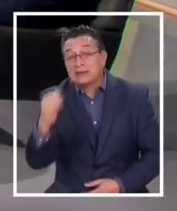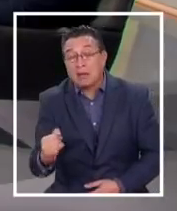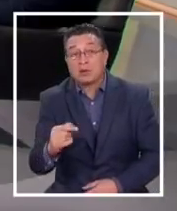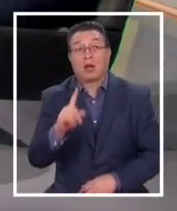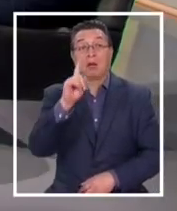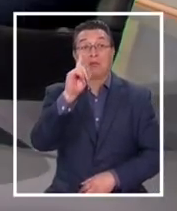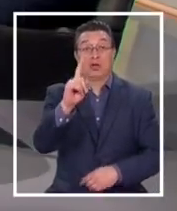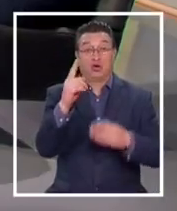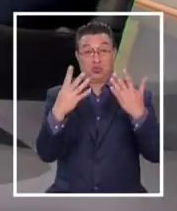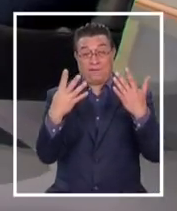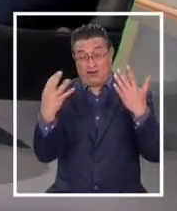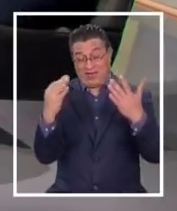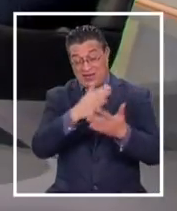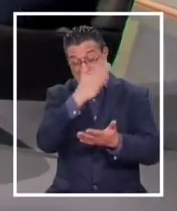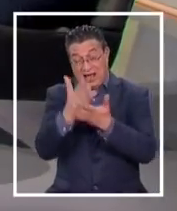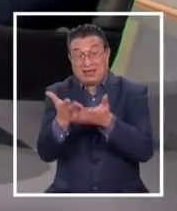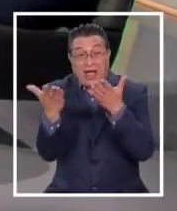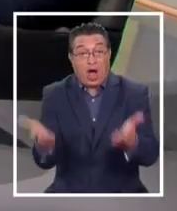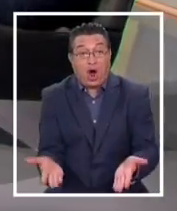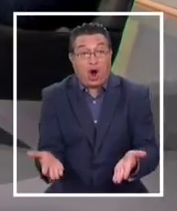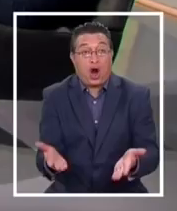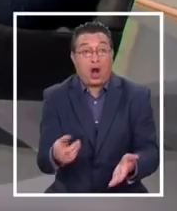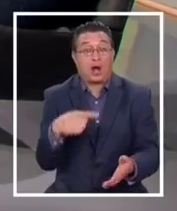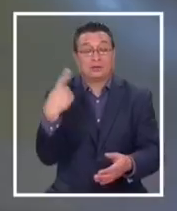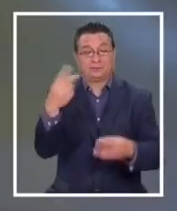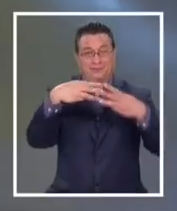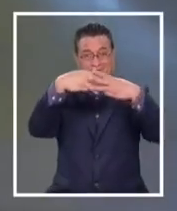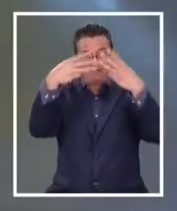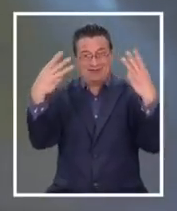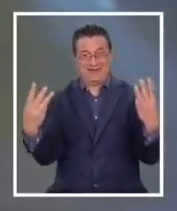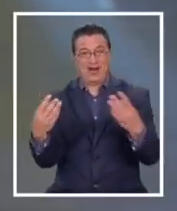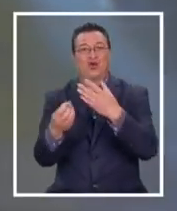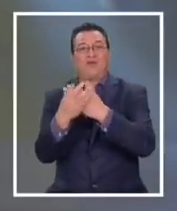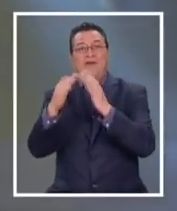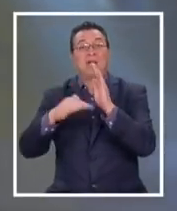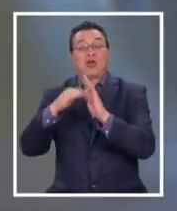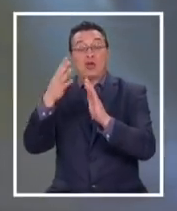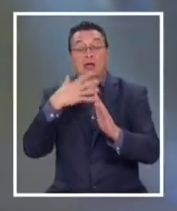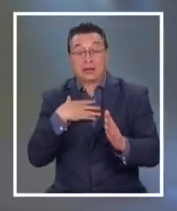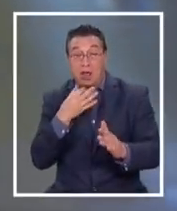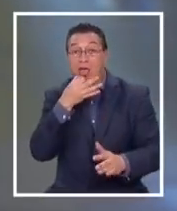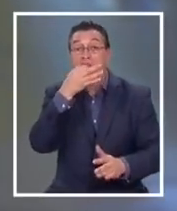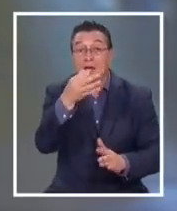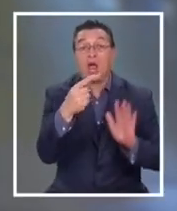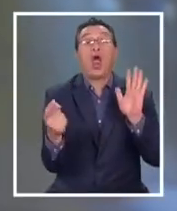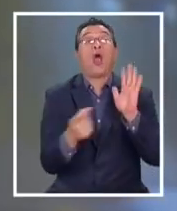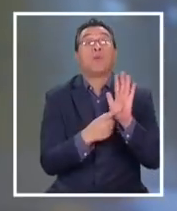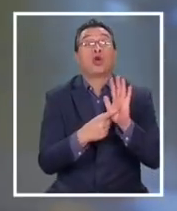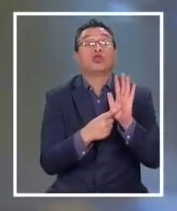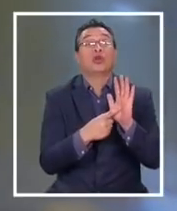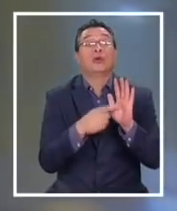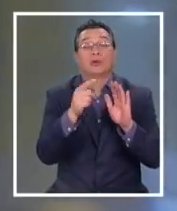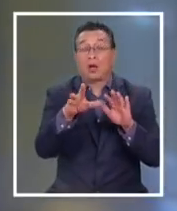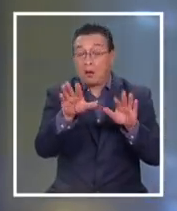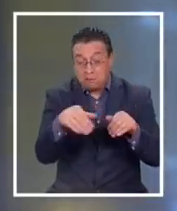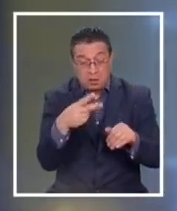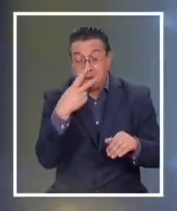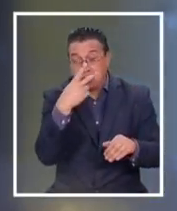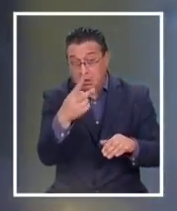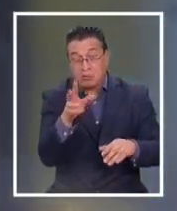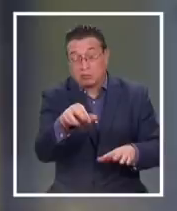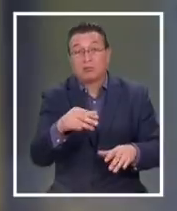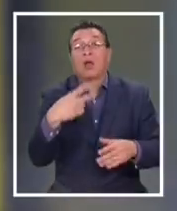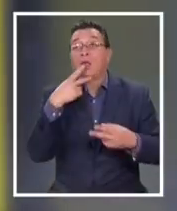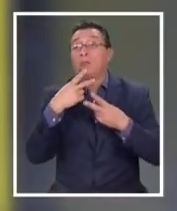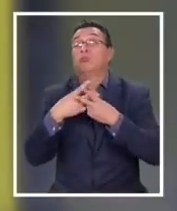el 90 hasta hoy la Concertación, la nueva mayoría, ha anunciado un impuesto, por favor, vean los registros de